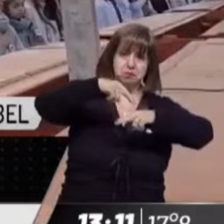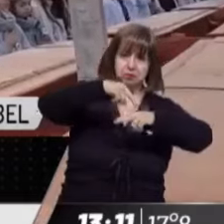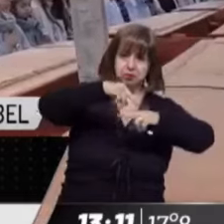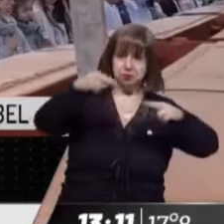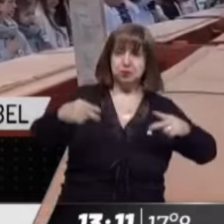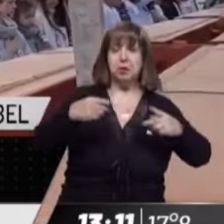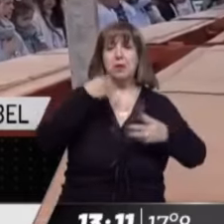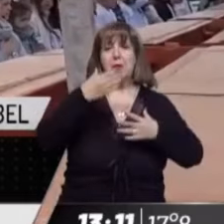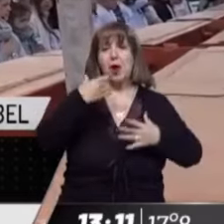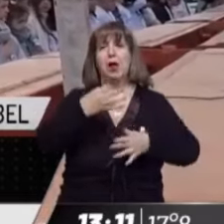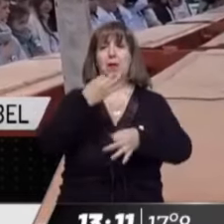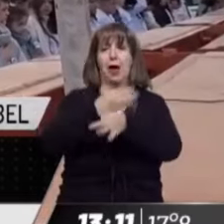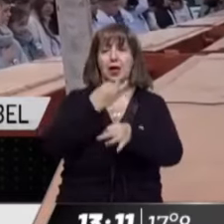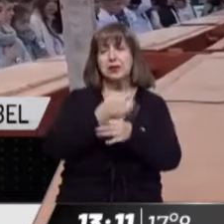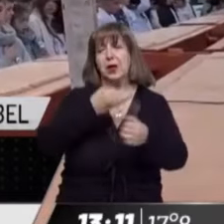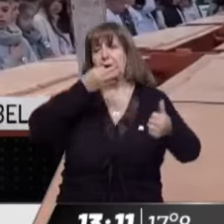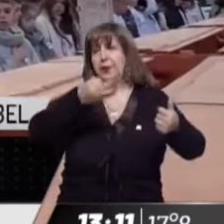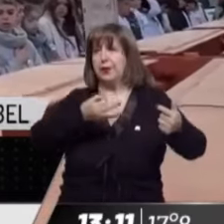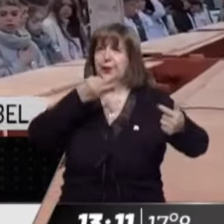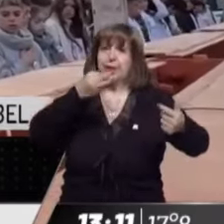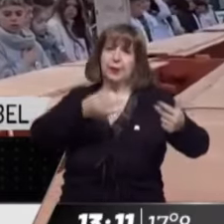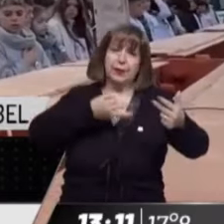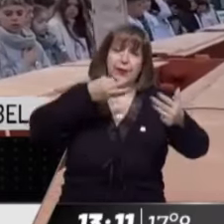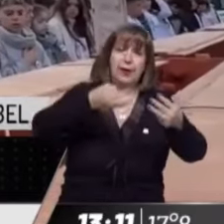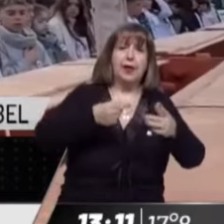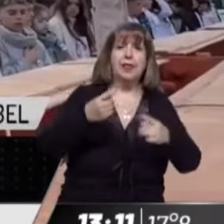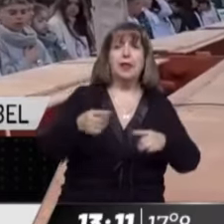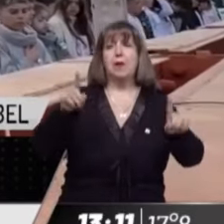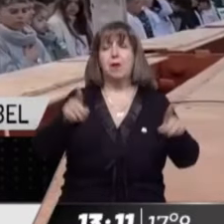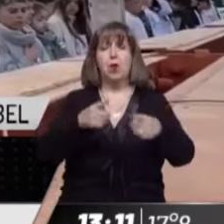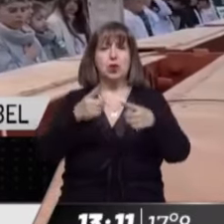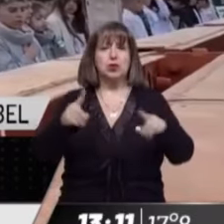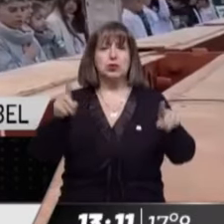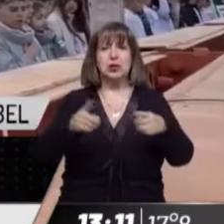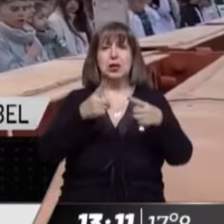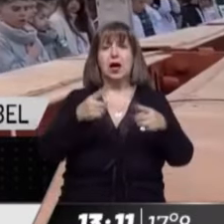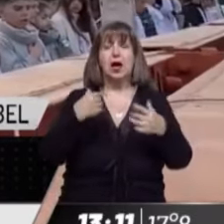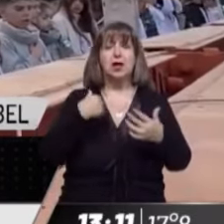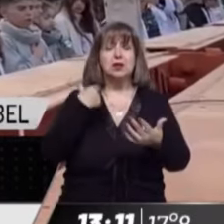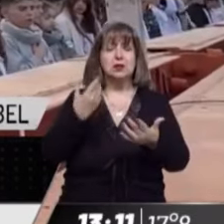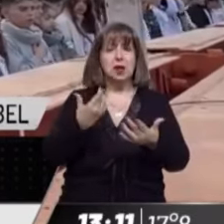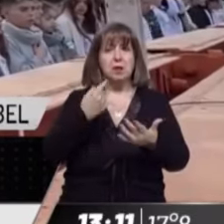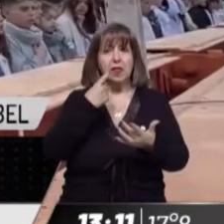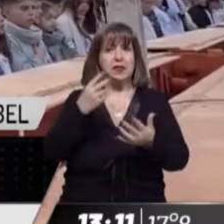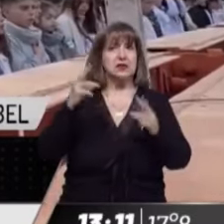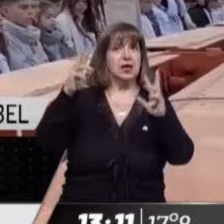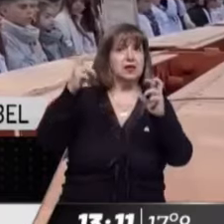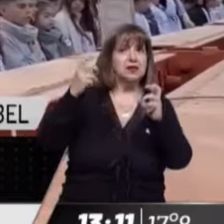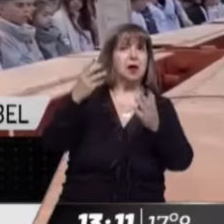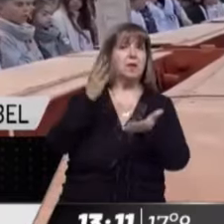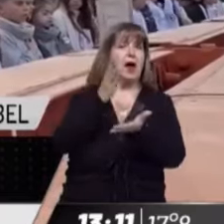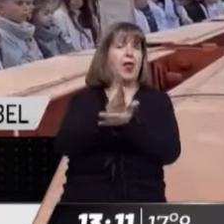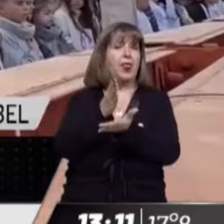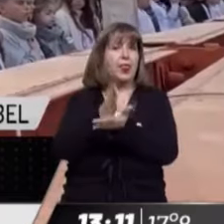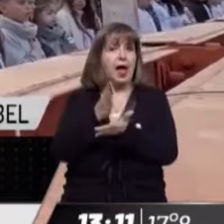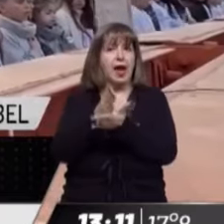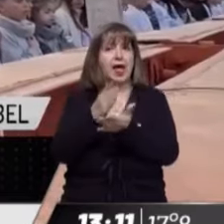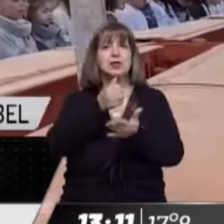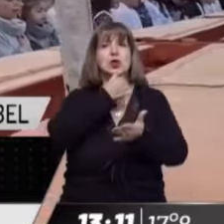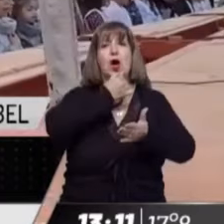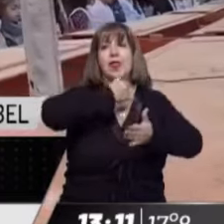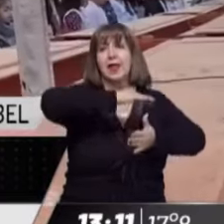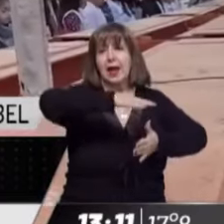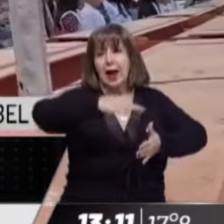discurso de una maestra, también gente que cantaba y demás, que hizo alusión a lo que tiene que ver con el derecho de riego, el